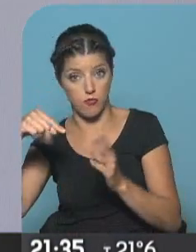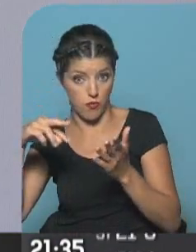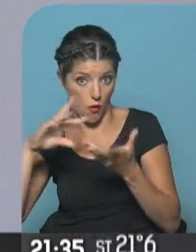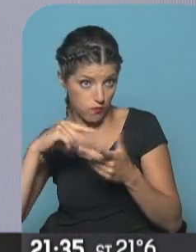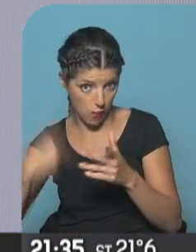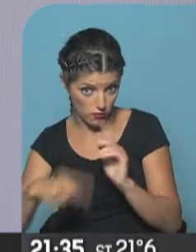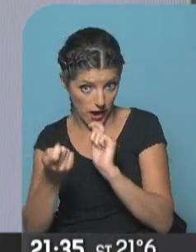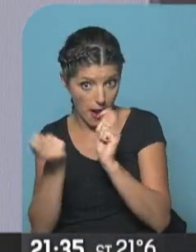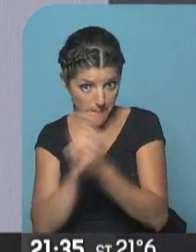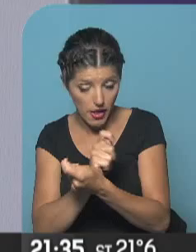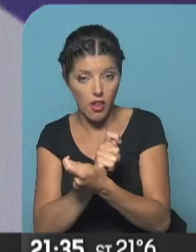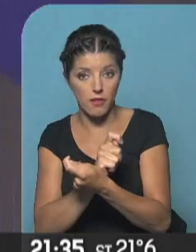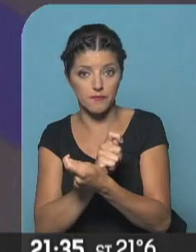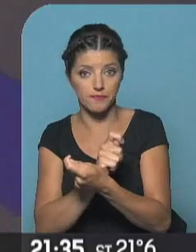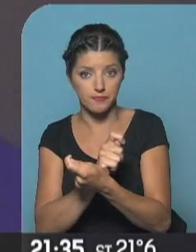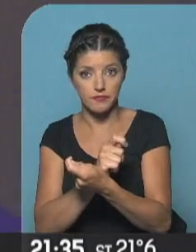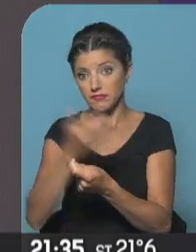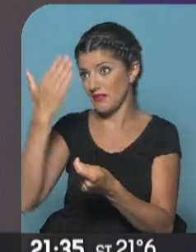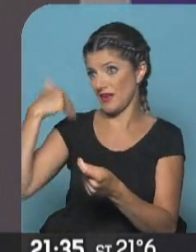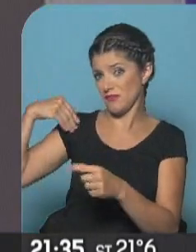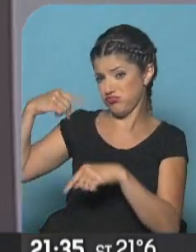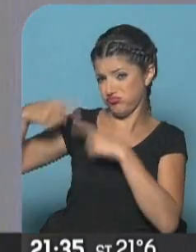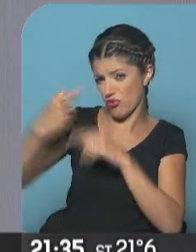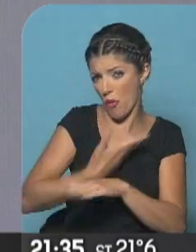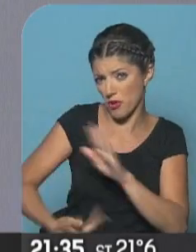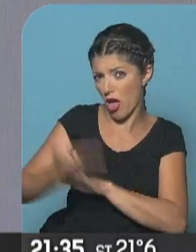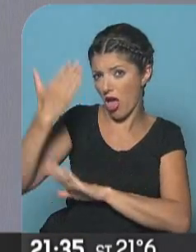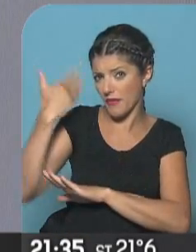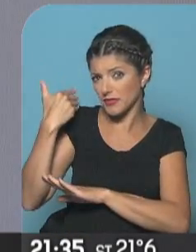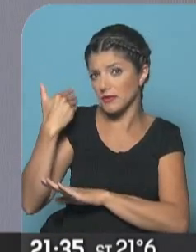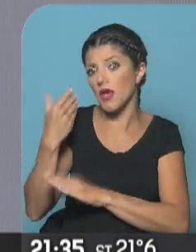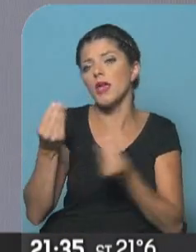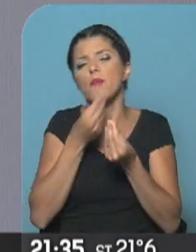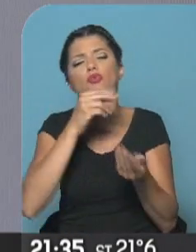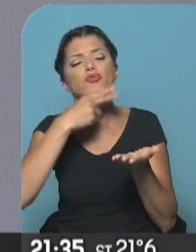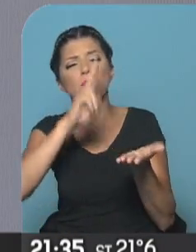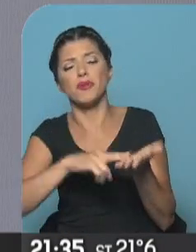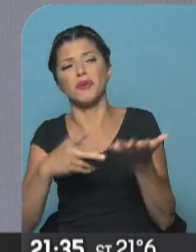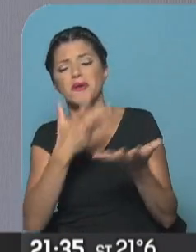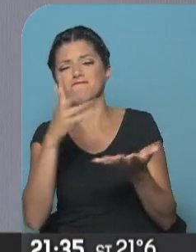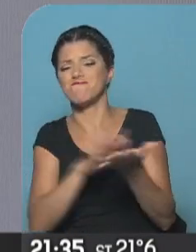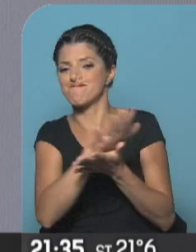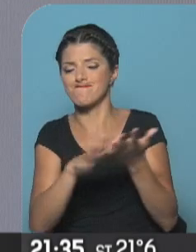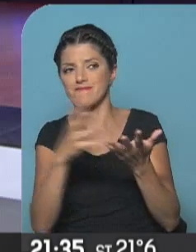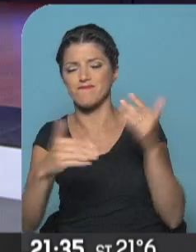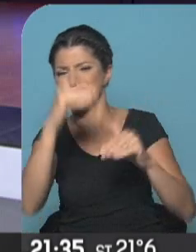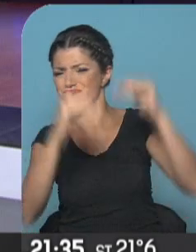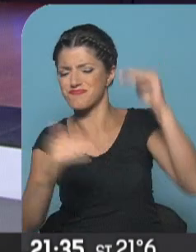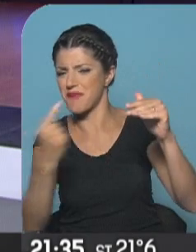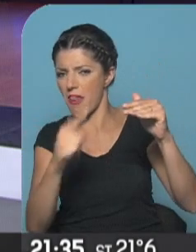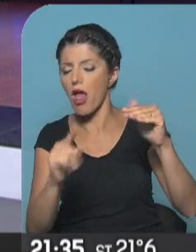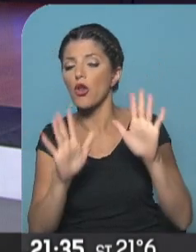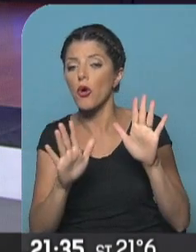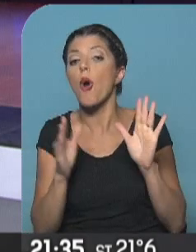estructura, que fue heredada por el gobierno y es totalmente distorsiva en muchos de los tributos. Y de esta manera, en forma